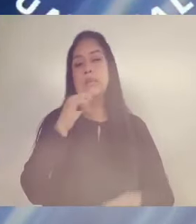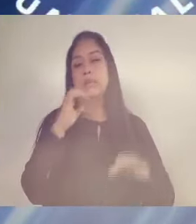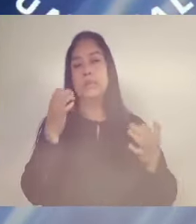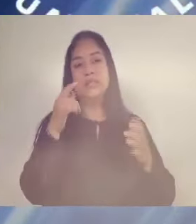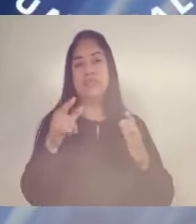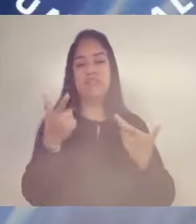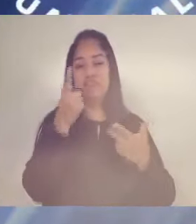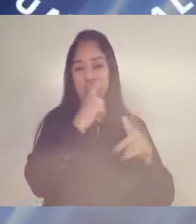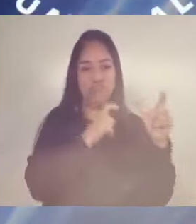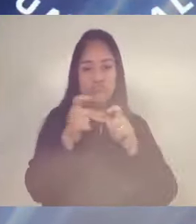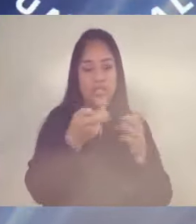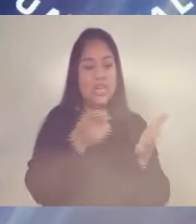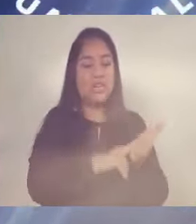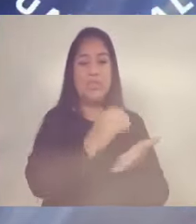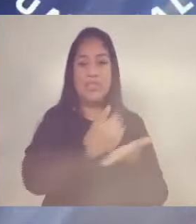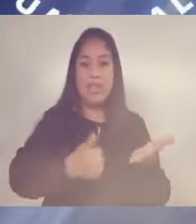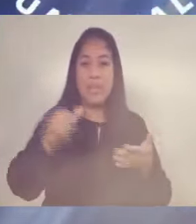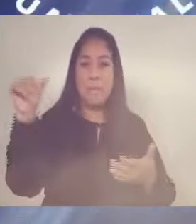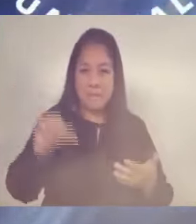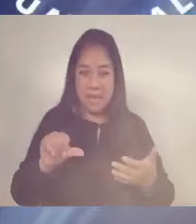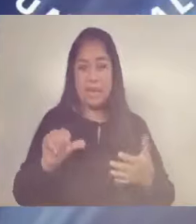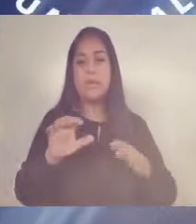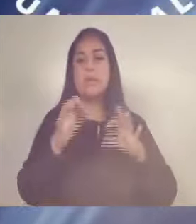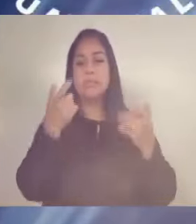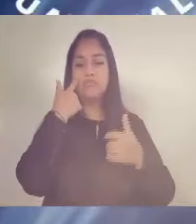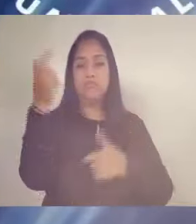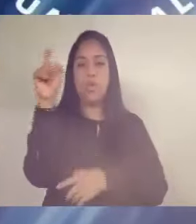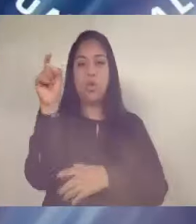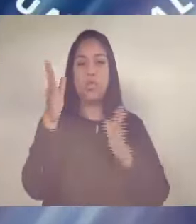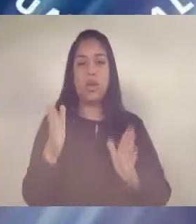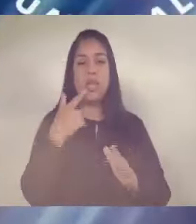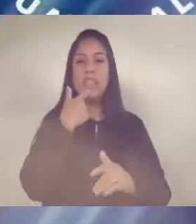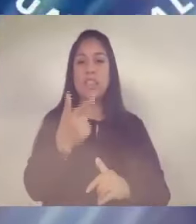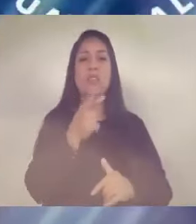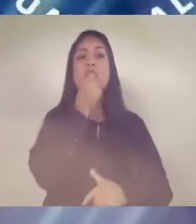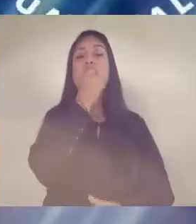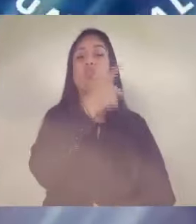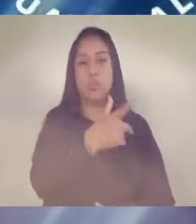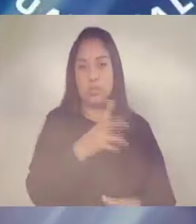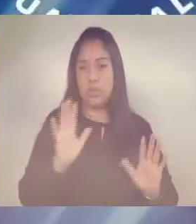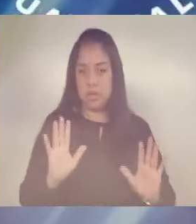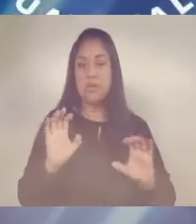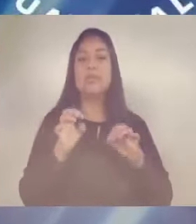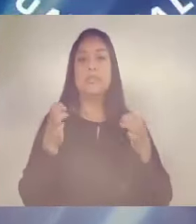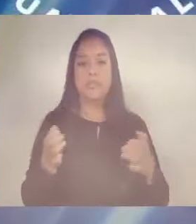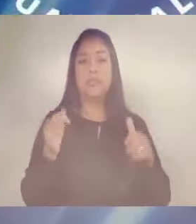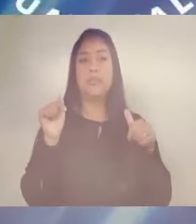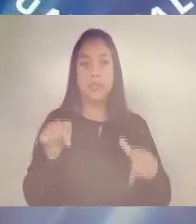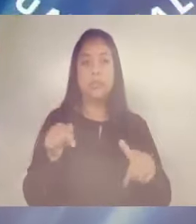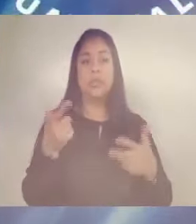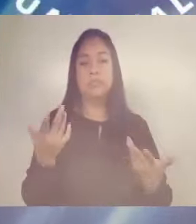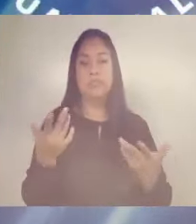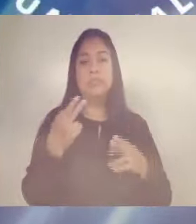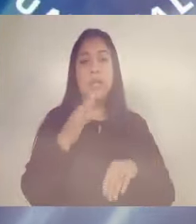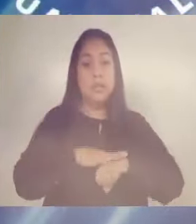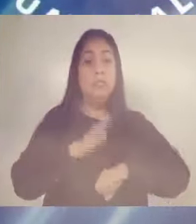legislados y contratados, la Contraloría de Cuentas terminó denunciando. Entonces hubo un